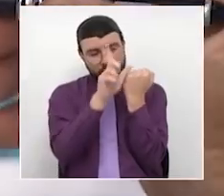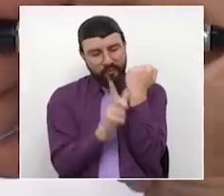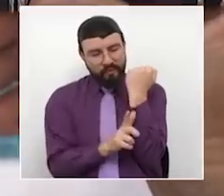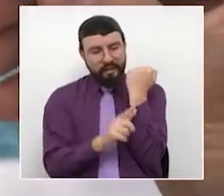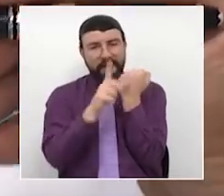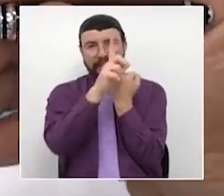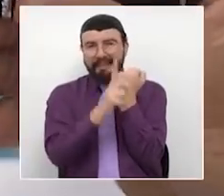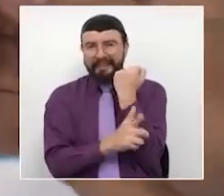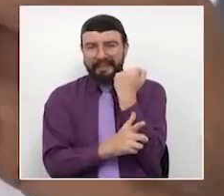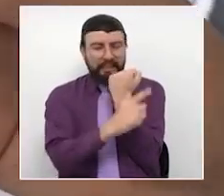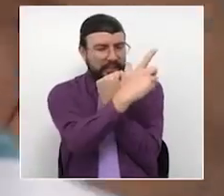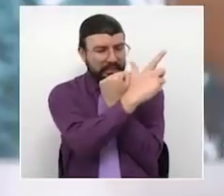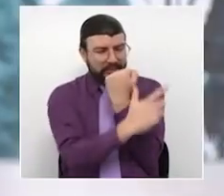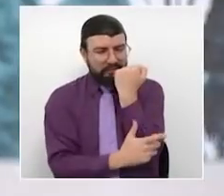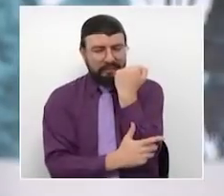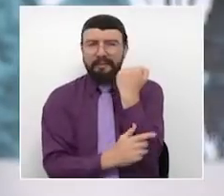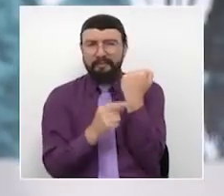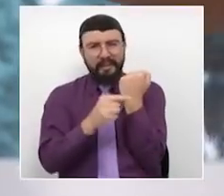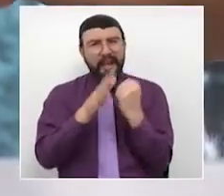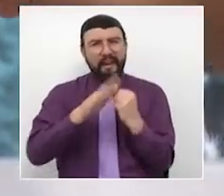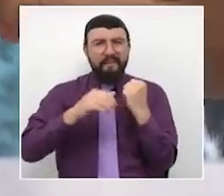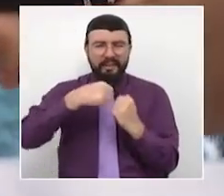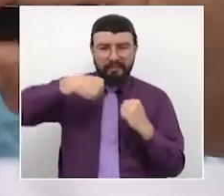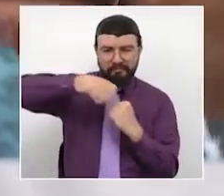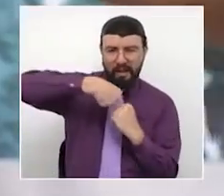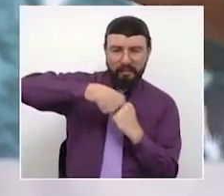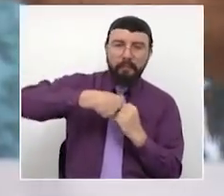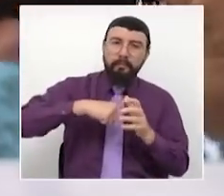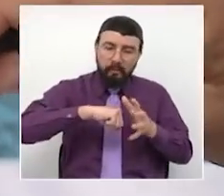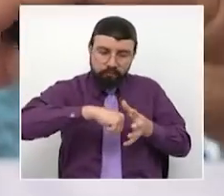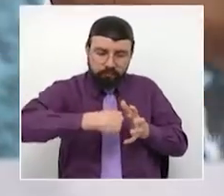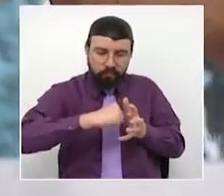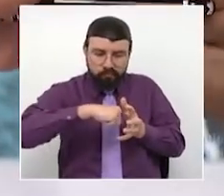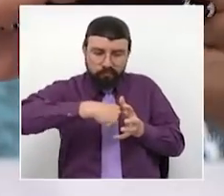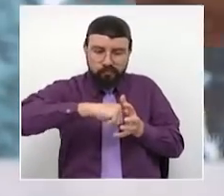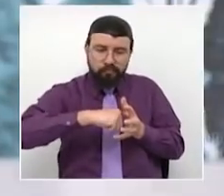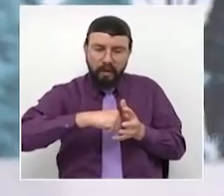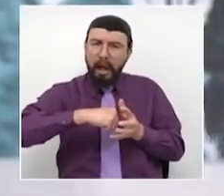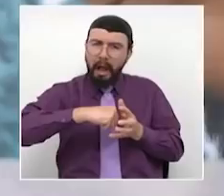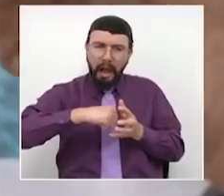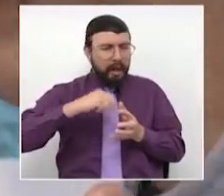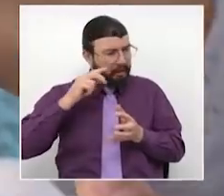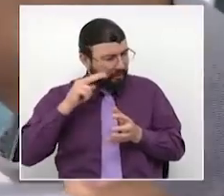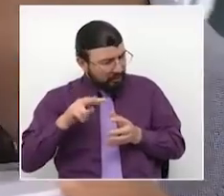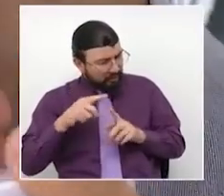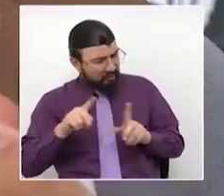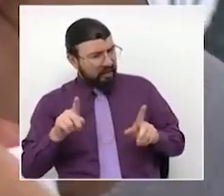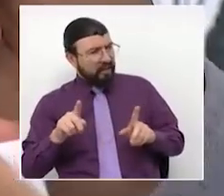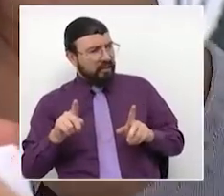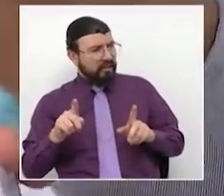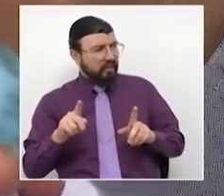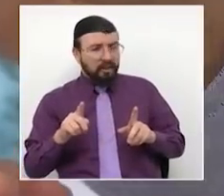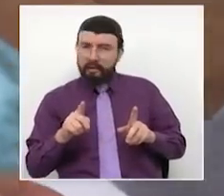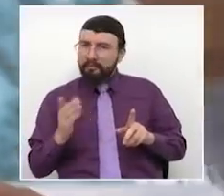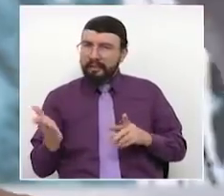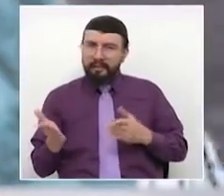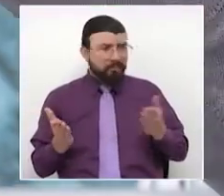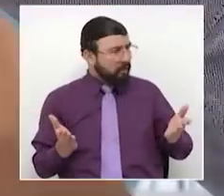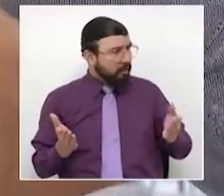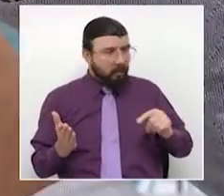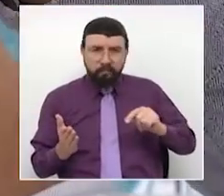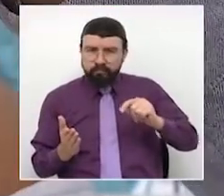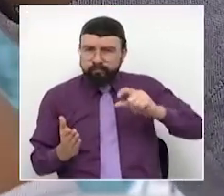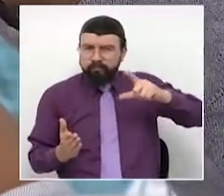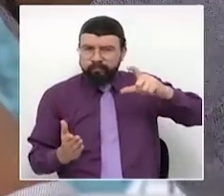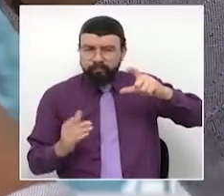lateral y este interno, colateral medial. Mire la diferencia que hay entre uno y otro, el grosor.